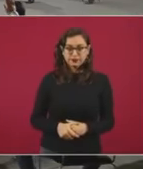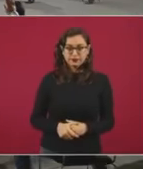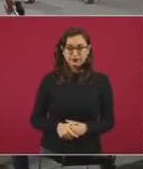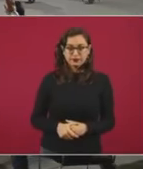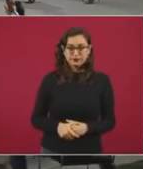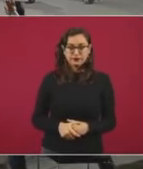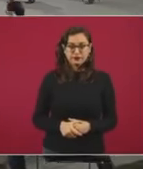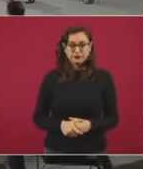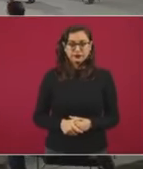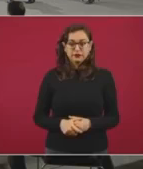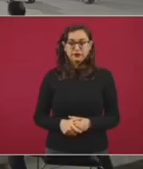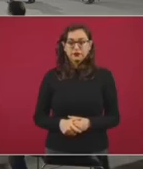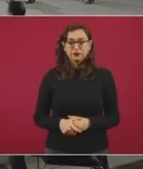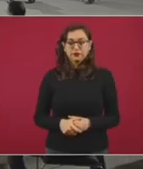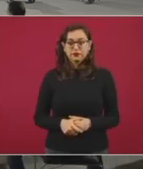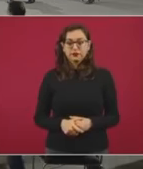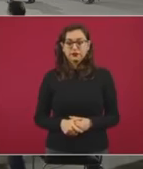¿Hay?